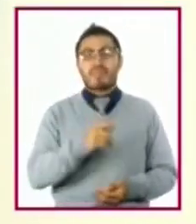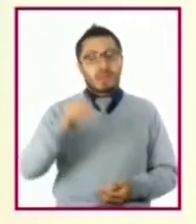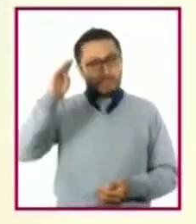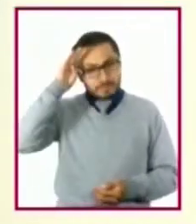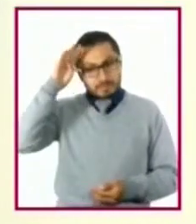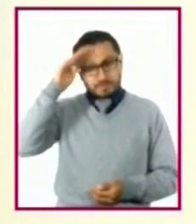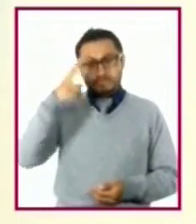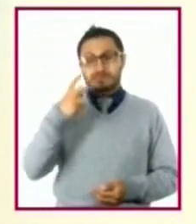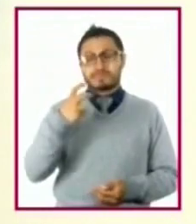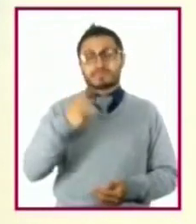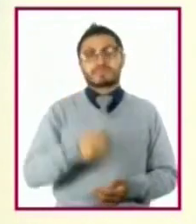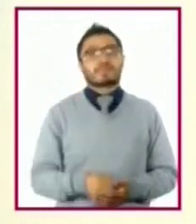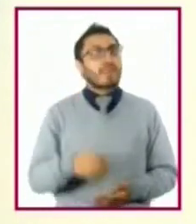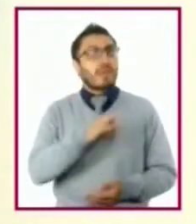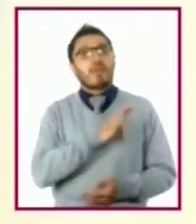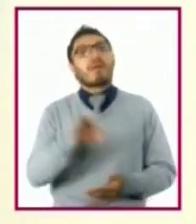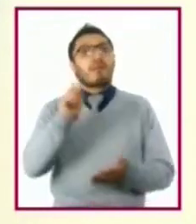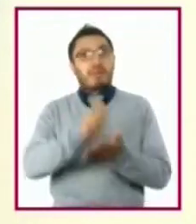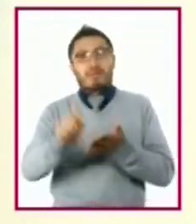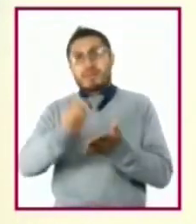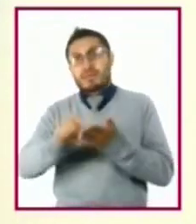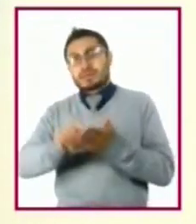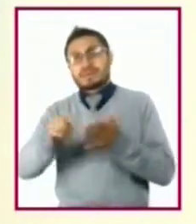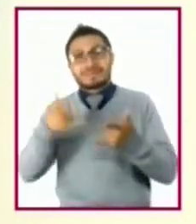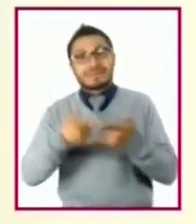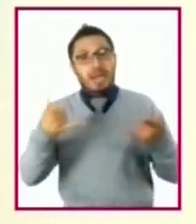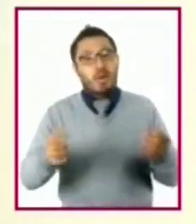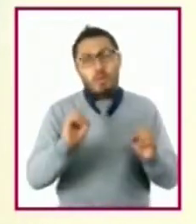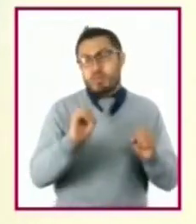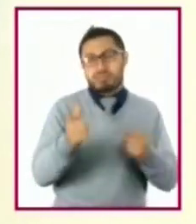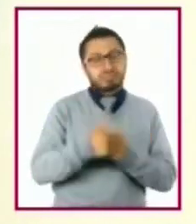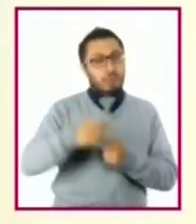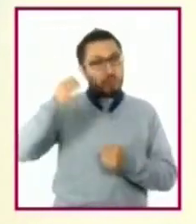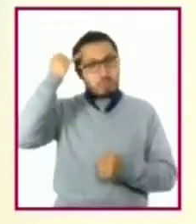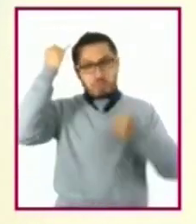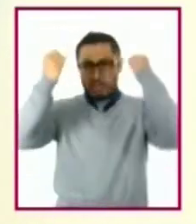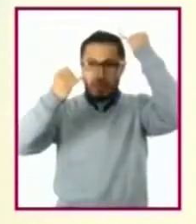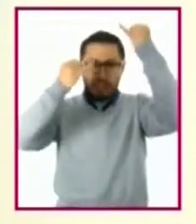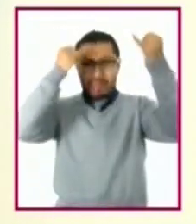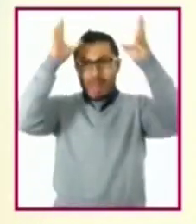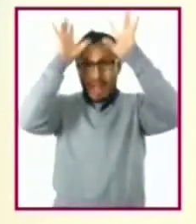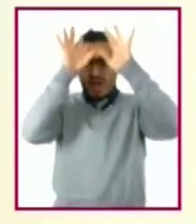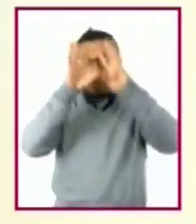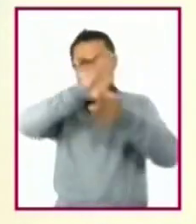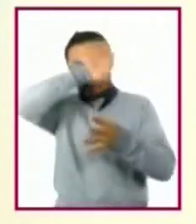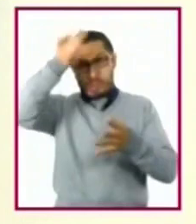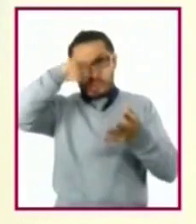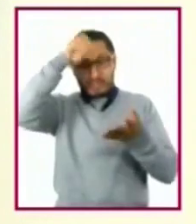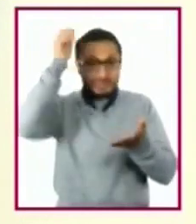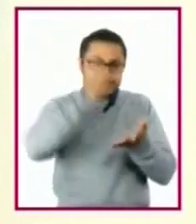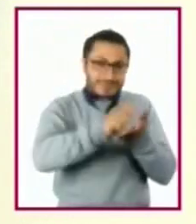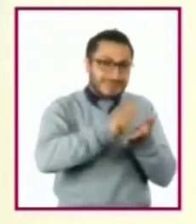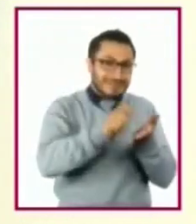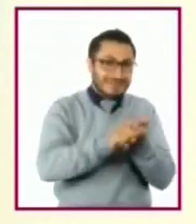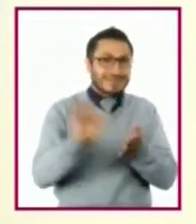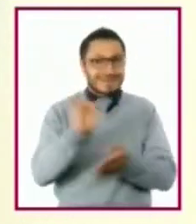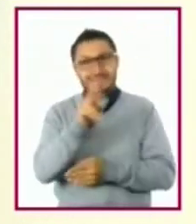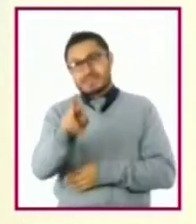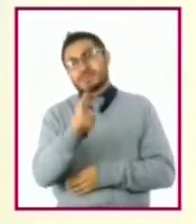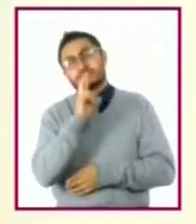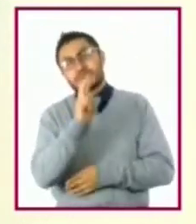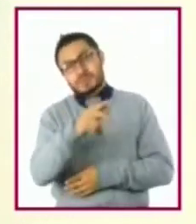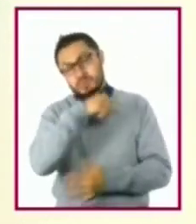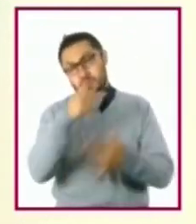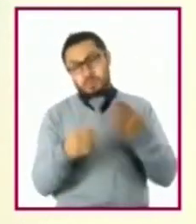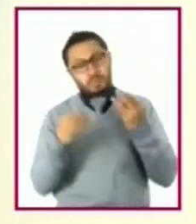ello. Puedes escribir una narración o una lluvia de ideas. Posiblemente pensaste en varias respuestas. Algunas tendrán